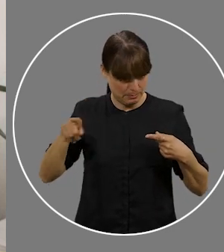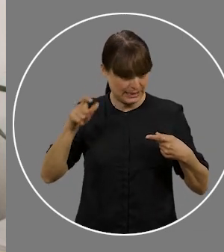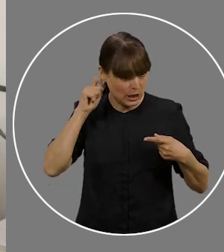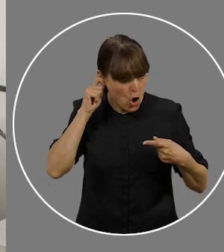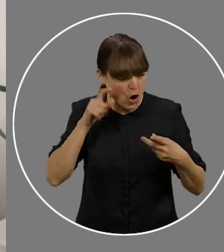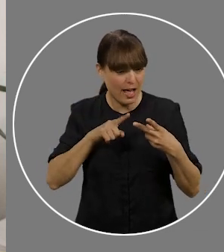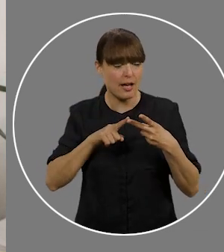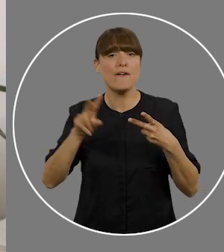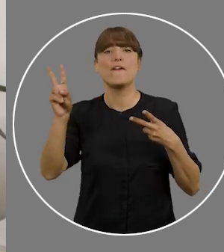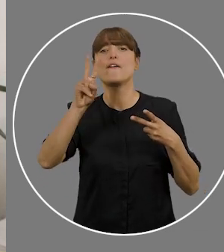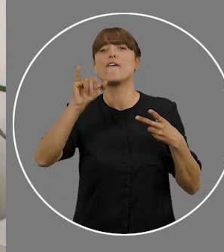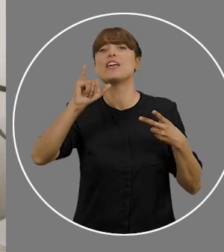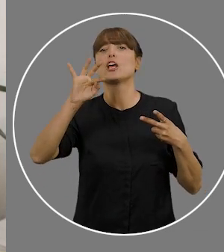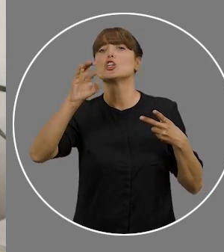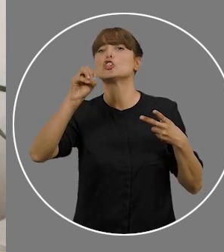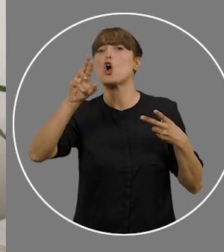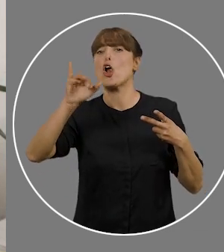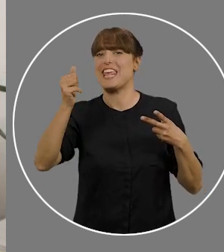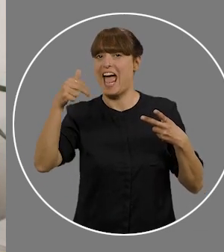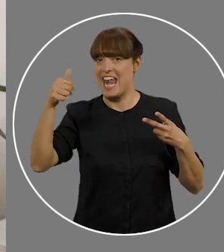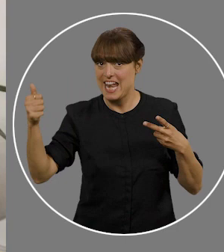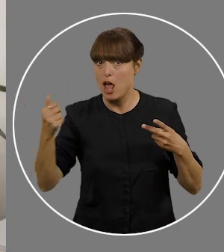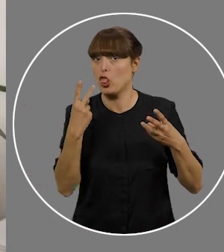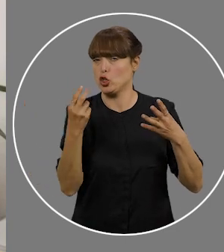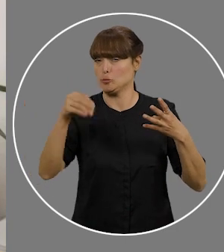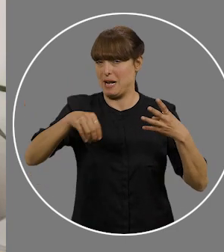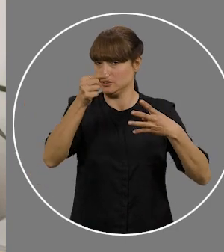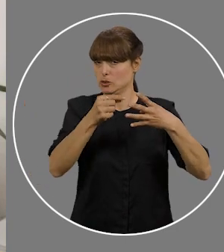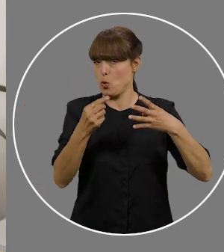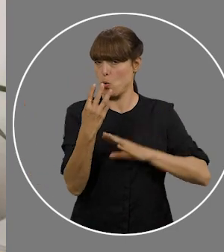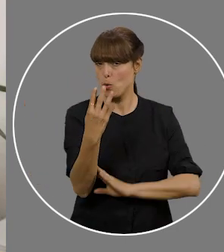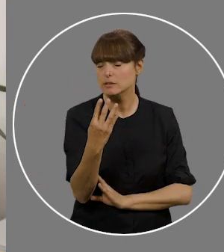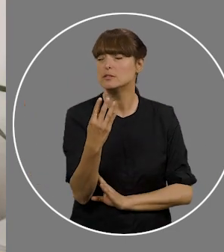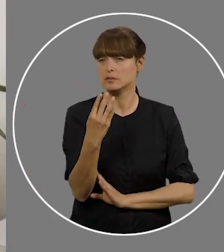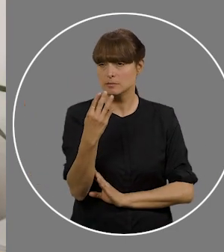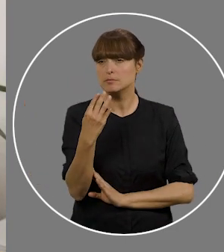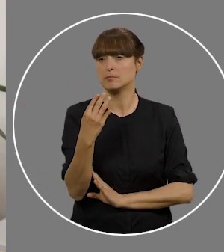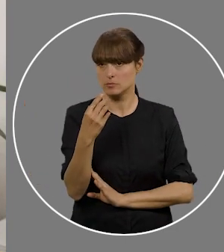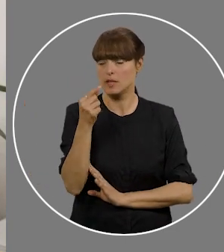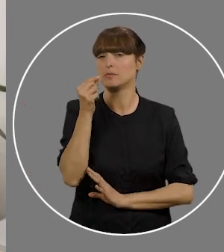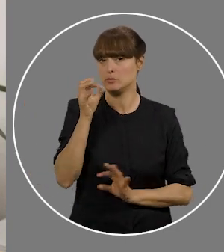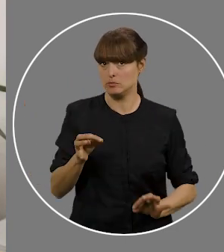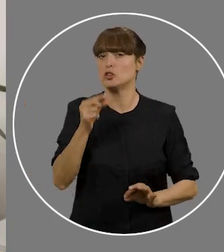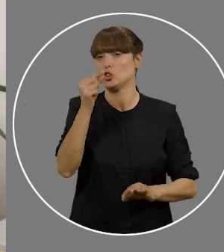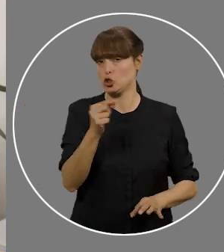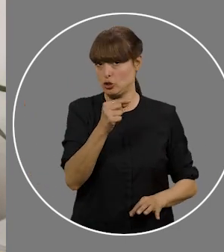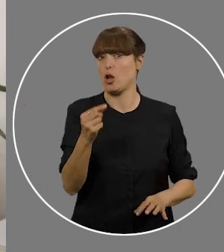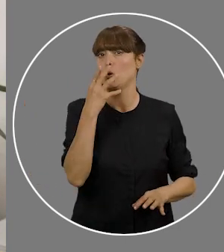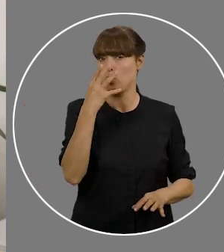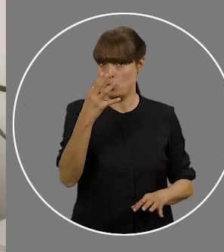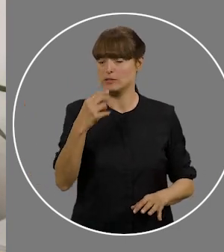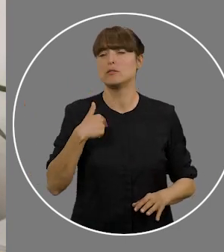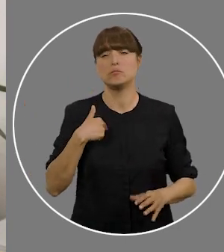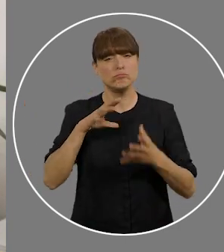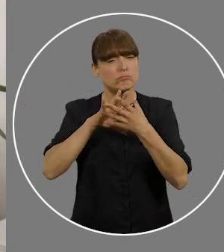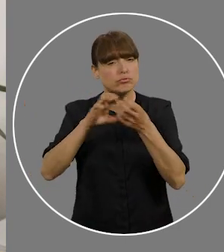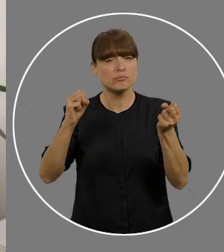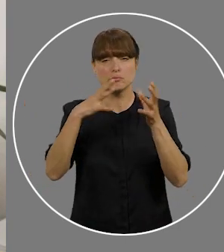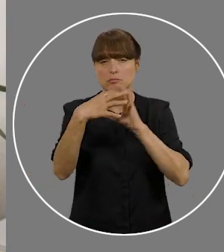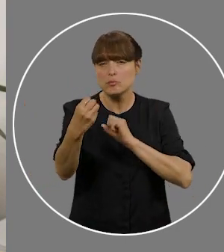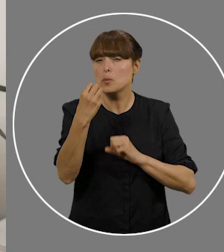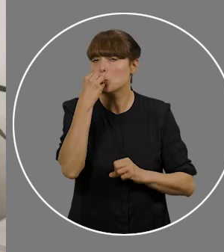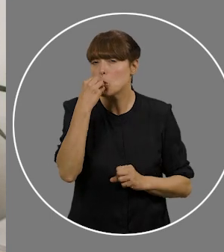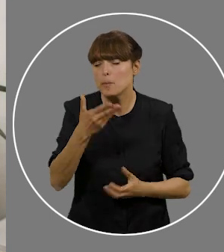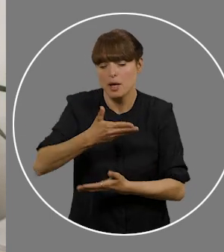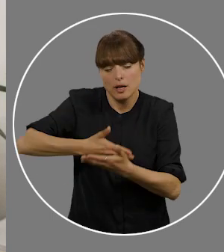la Escolástica, y bueno, pues había dos más, y yo. Por lo menos en aquel de esto así. Y bueno, pues